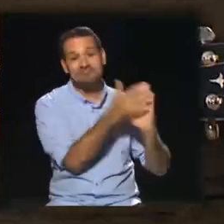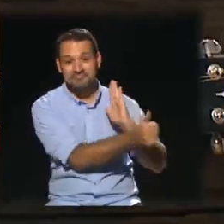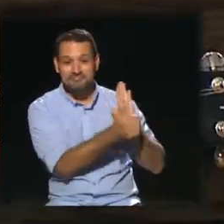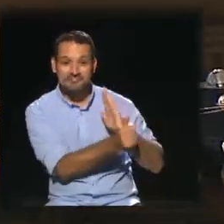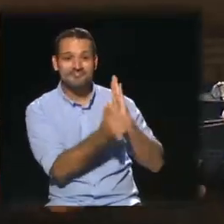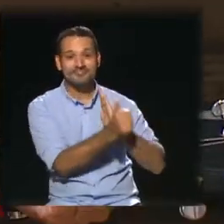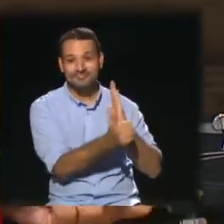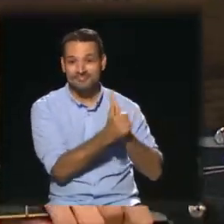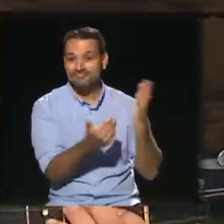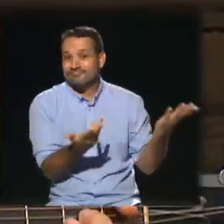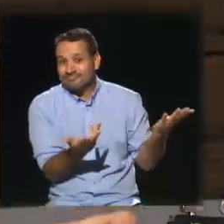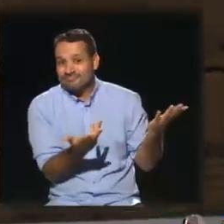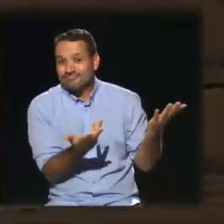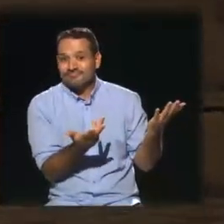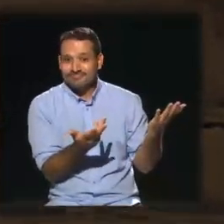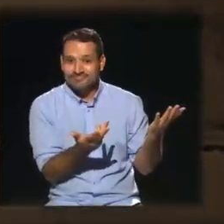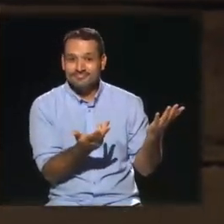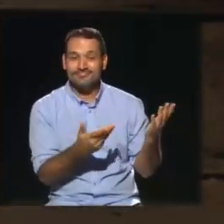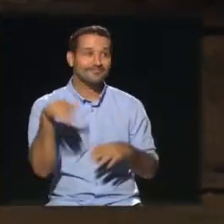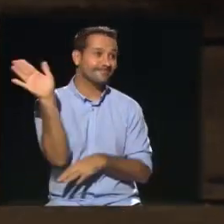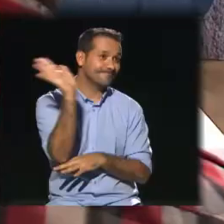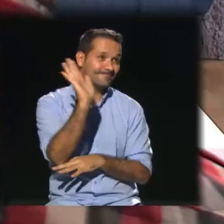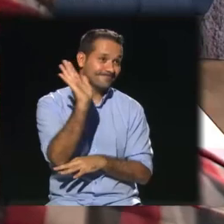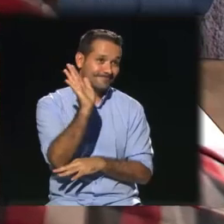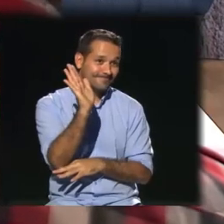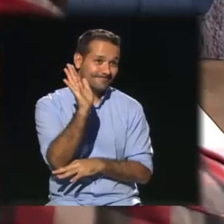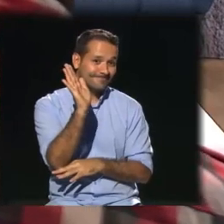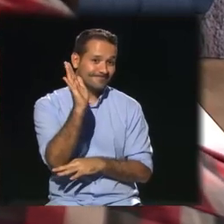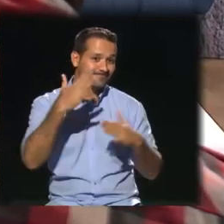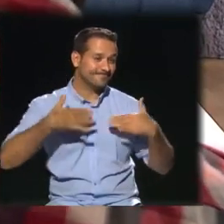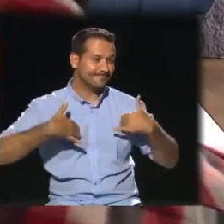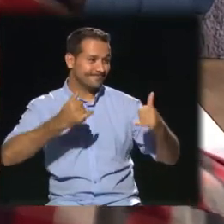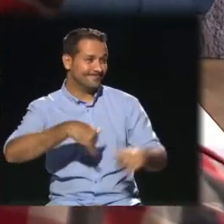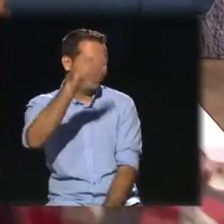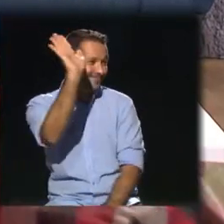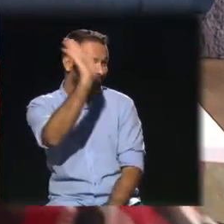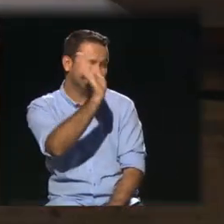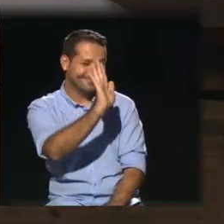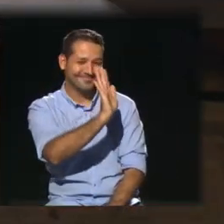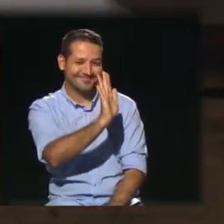Power, repeat after me. Bye bye and have a good day.